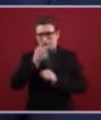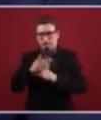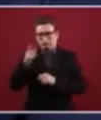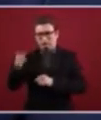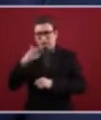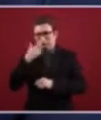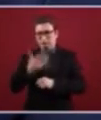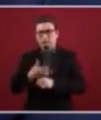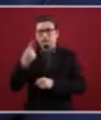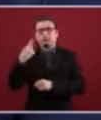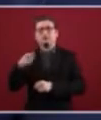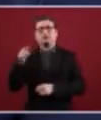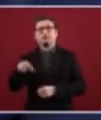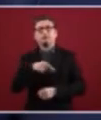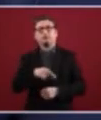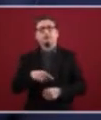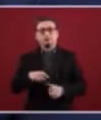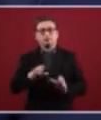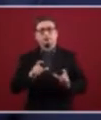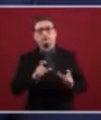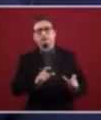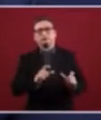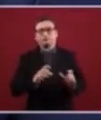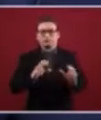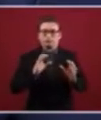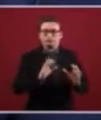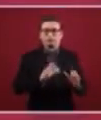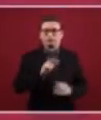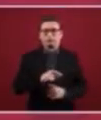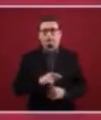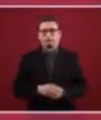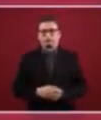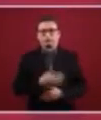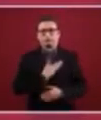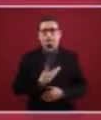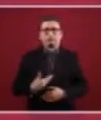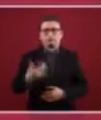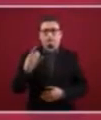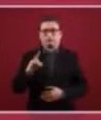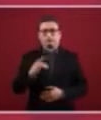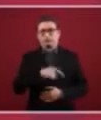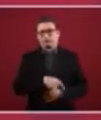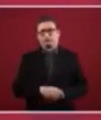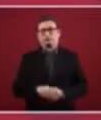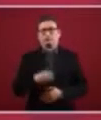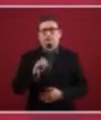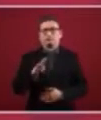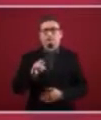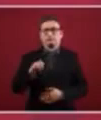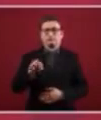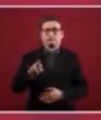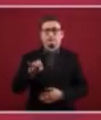hiciera cargo de la protección del presidente Evo Morales.